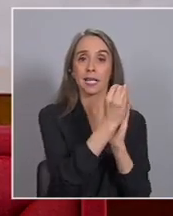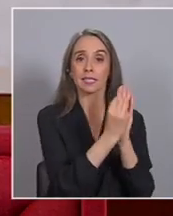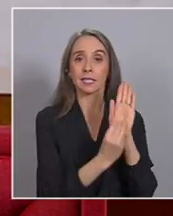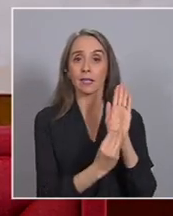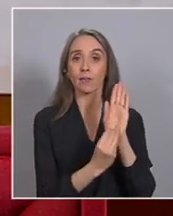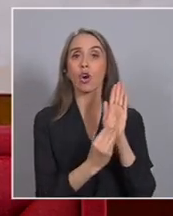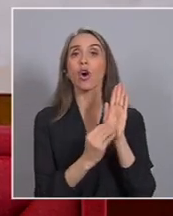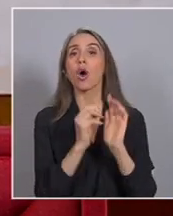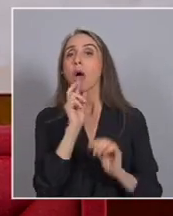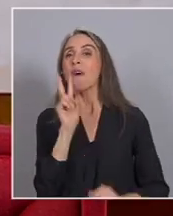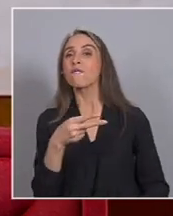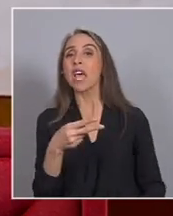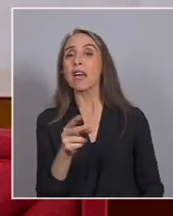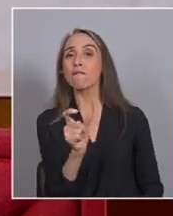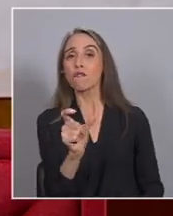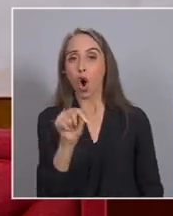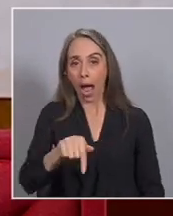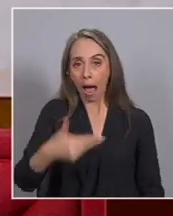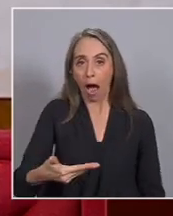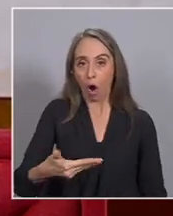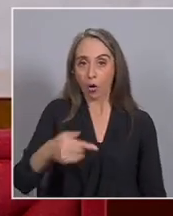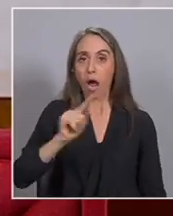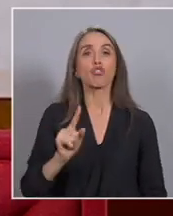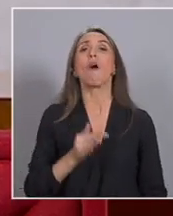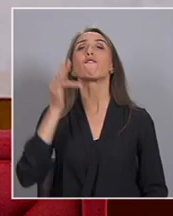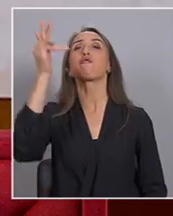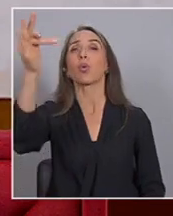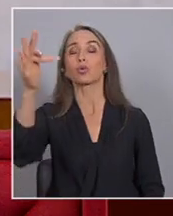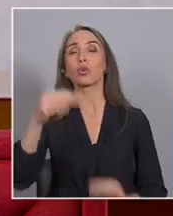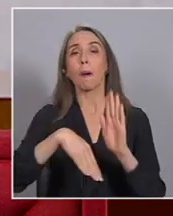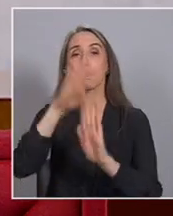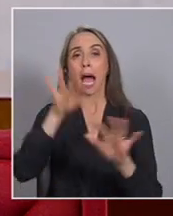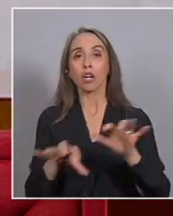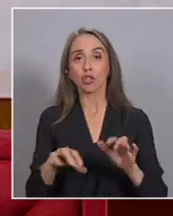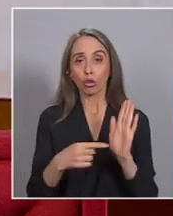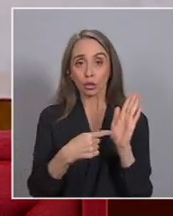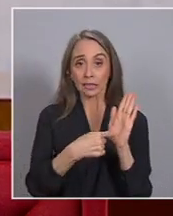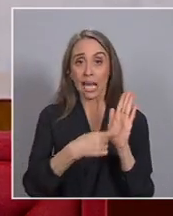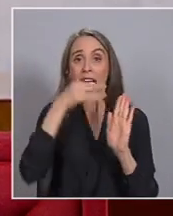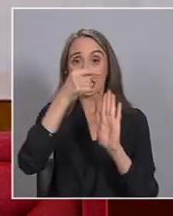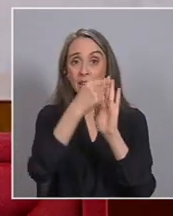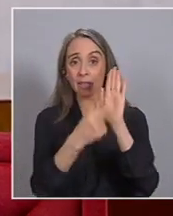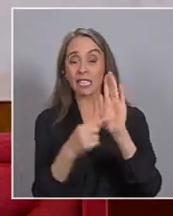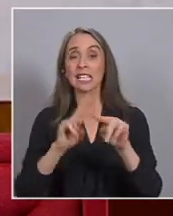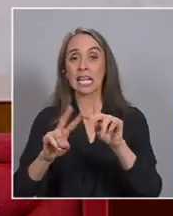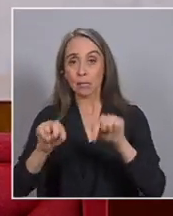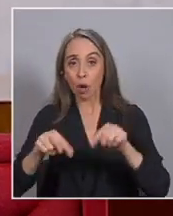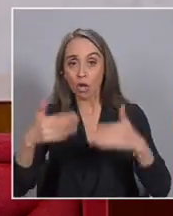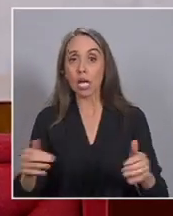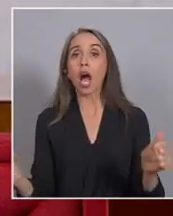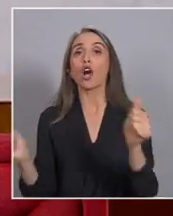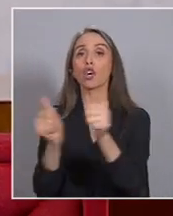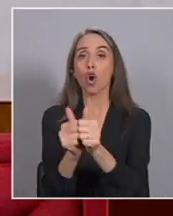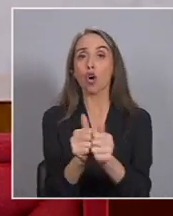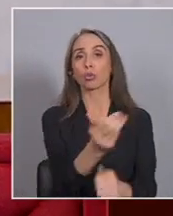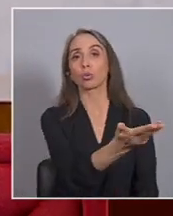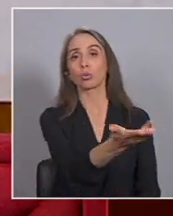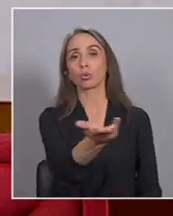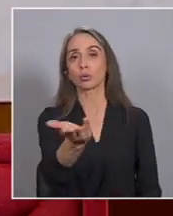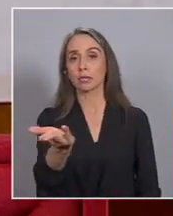en verbo presente, no futuro, porque la gran mayoría de las cosas que les estoy diciendo las estamos haciendo ya en conjunto con